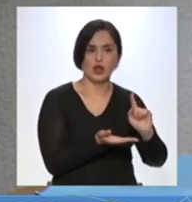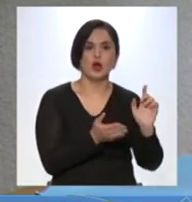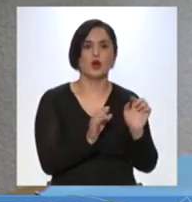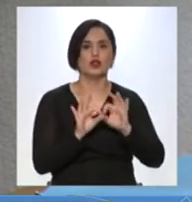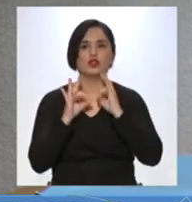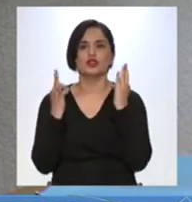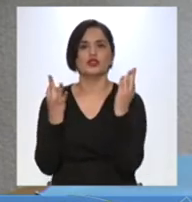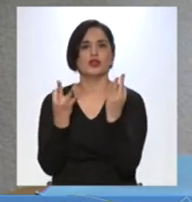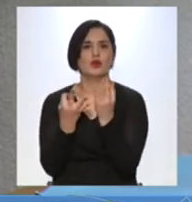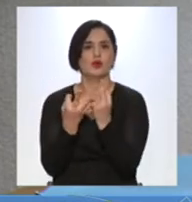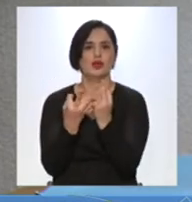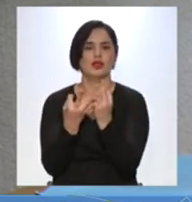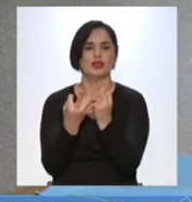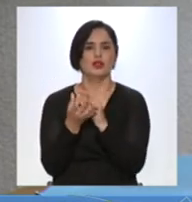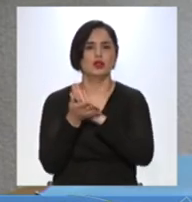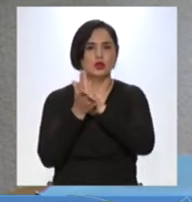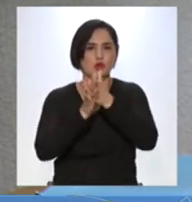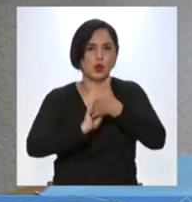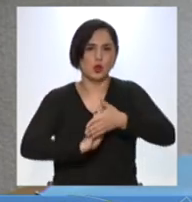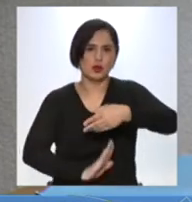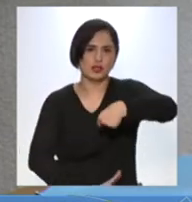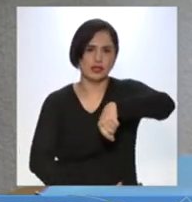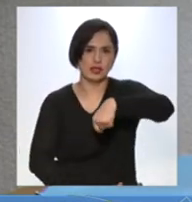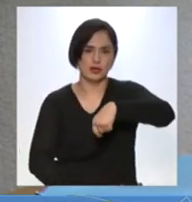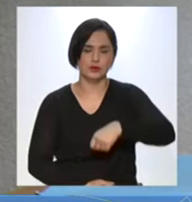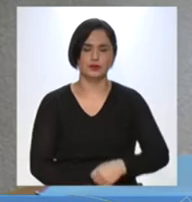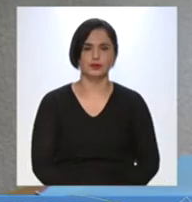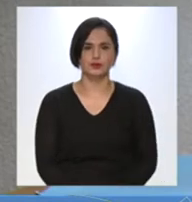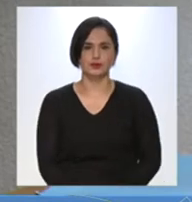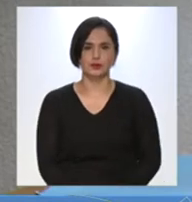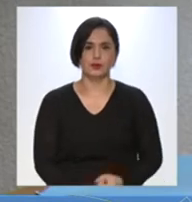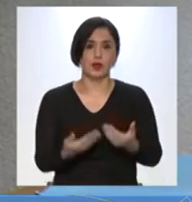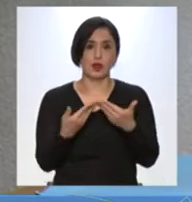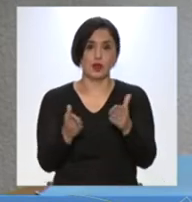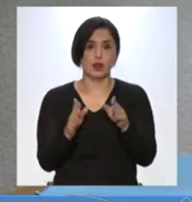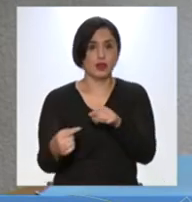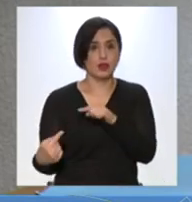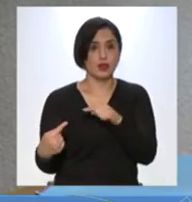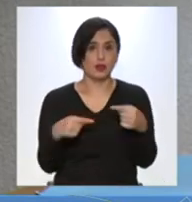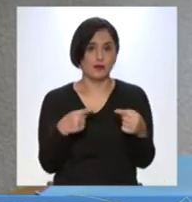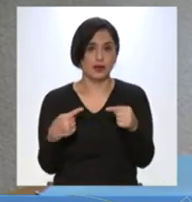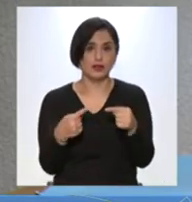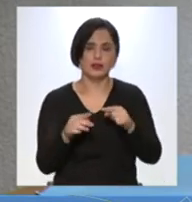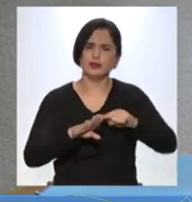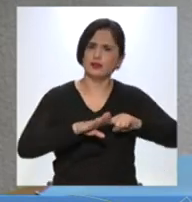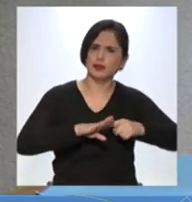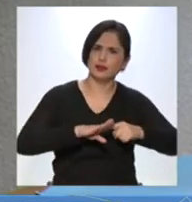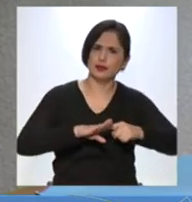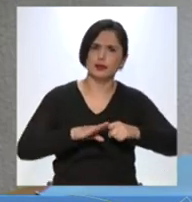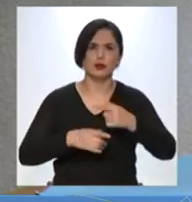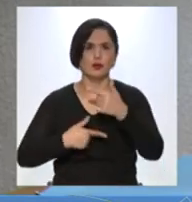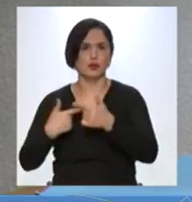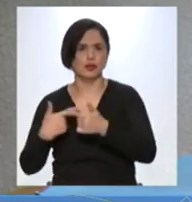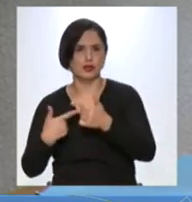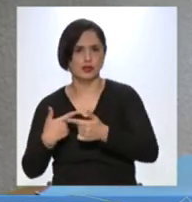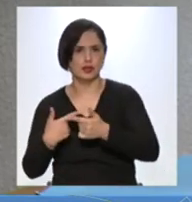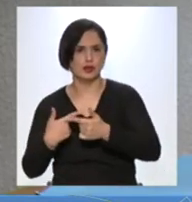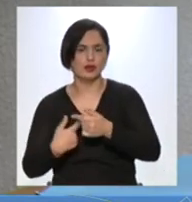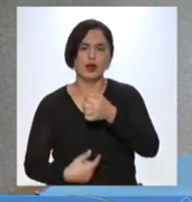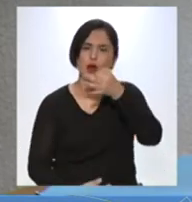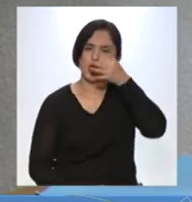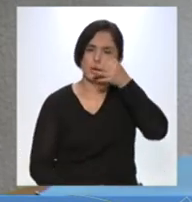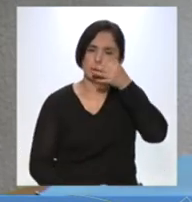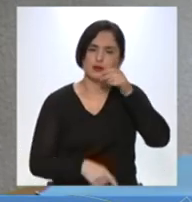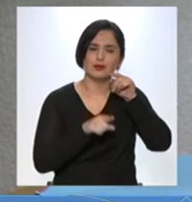otra mitad de este Senado. Entonces, cuando se abre el debate sobre la técnica o la política, digo, observemos